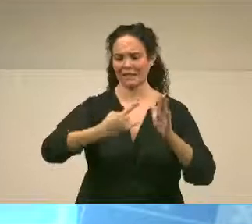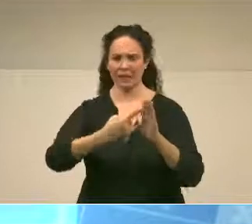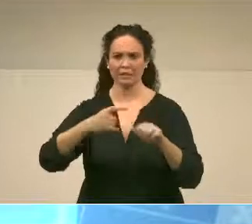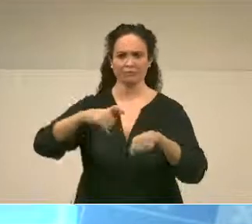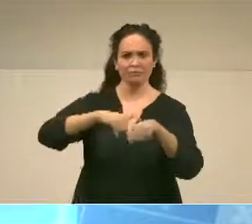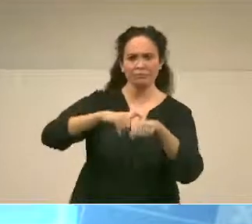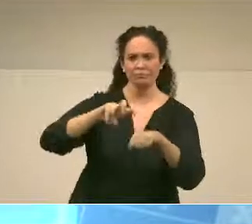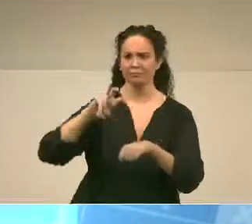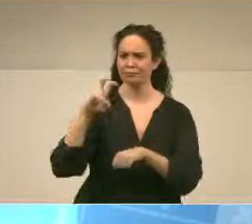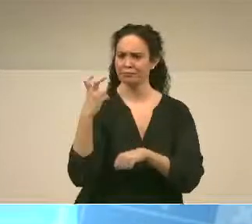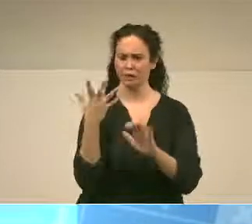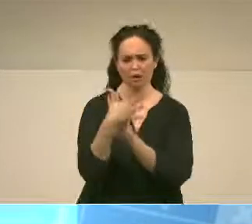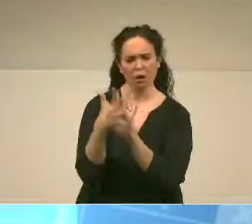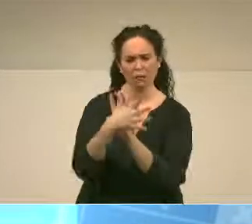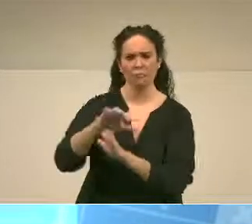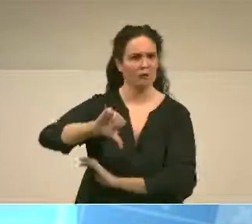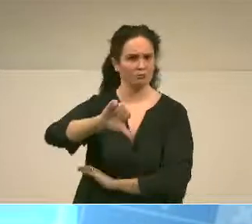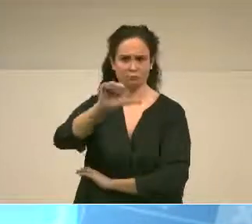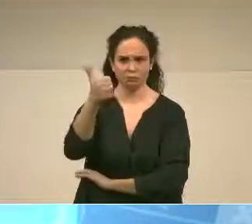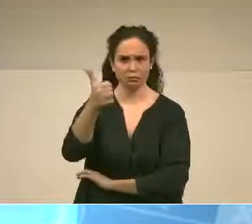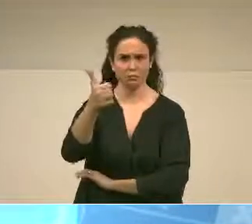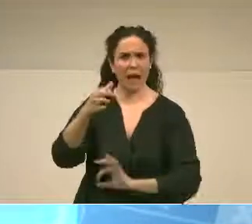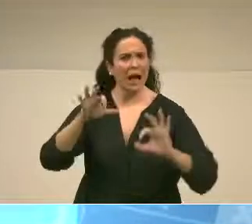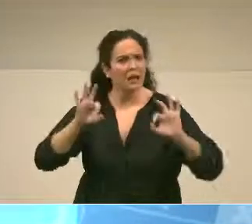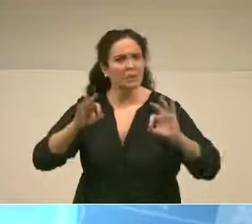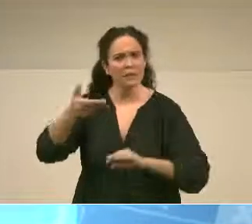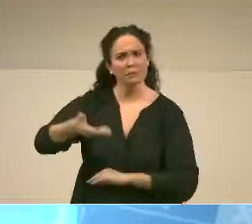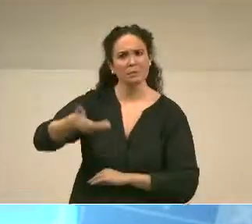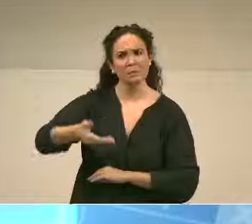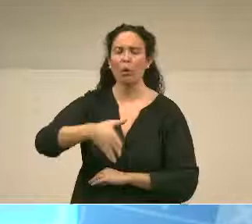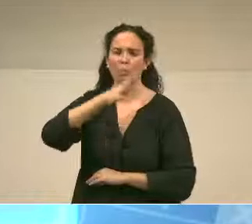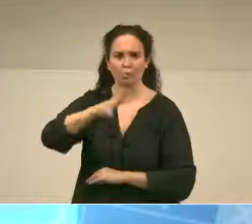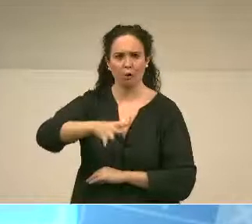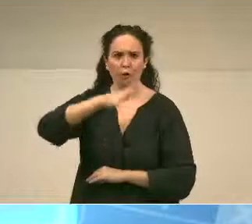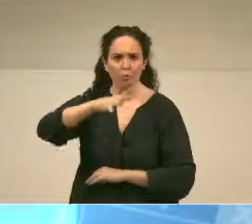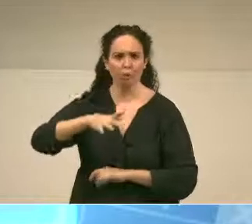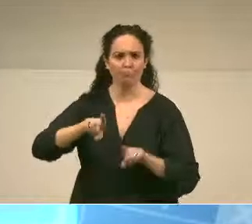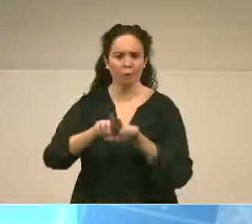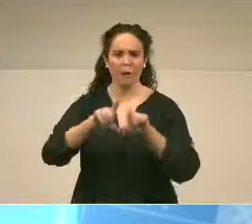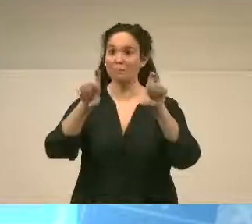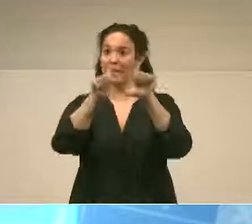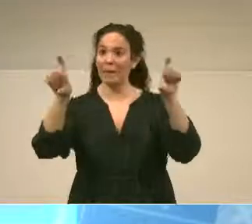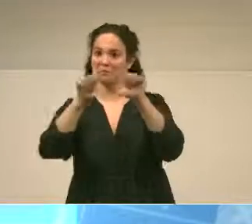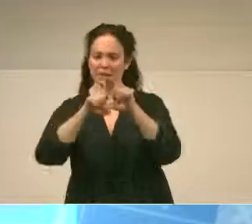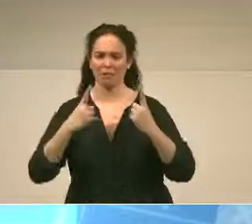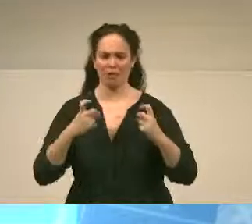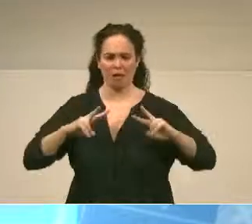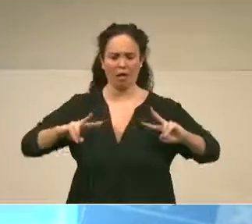onartu ditugu gaur, eta guretzako bereziki garrantzitsua da, ze benetan ikerketa gure enpresetara eraman behar baldin